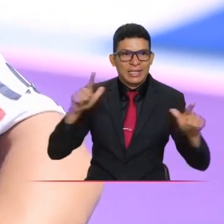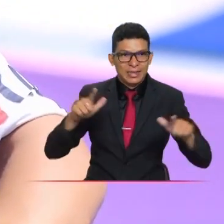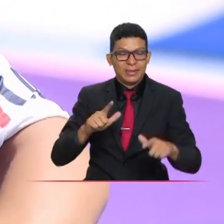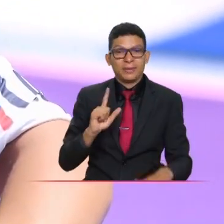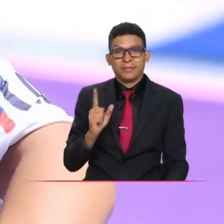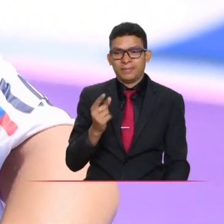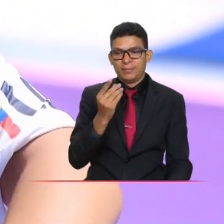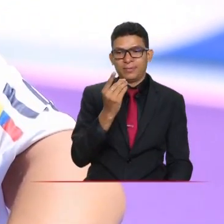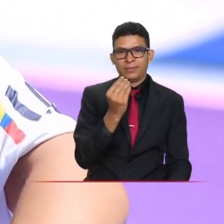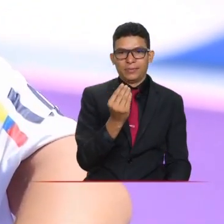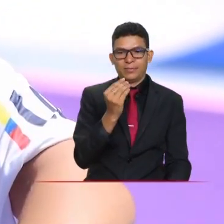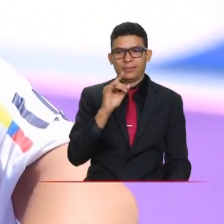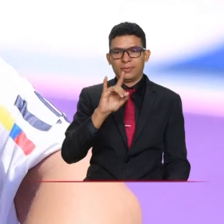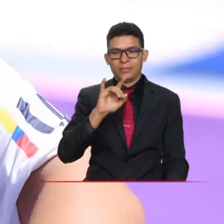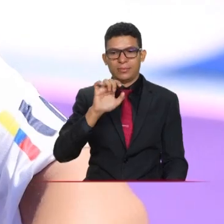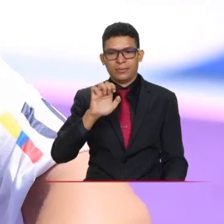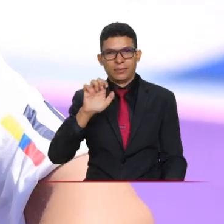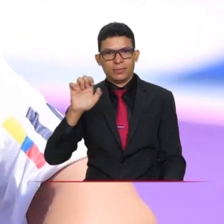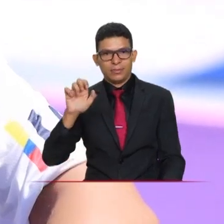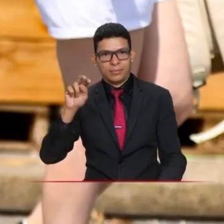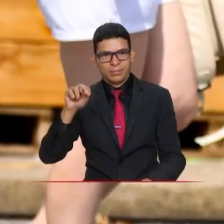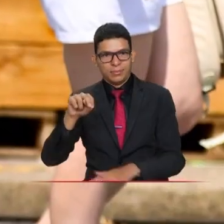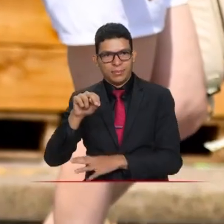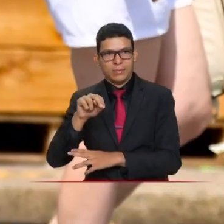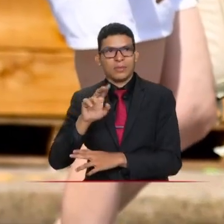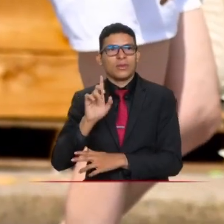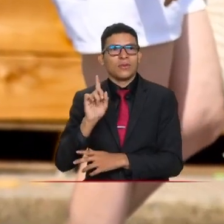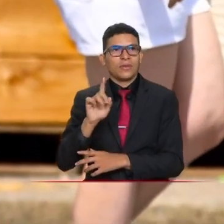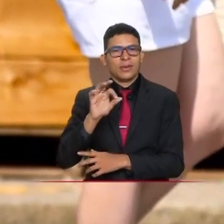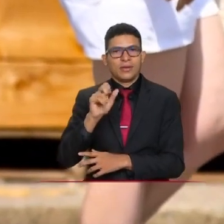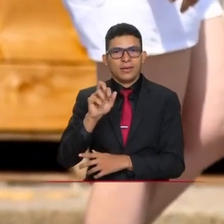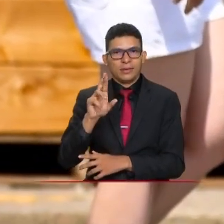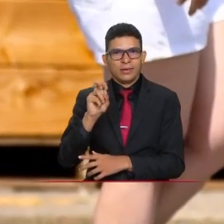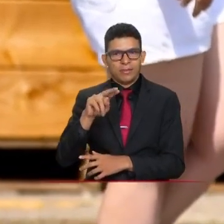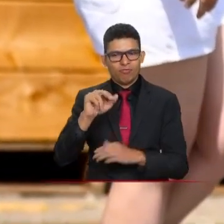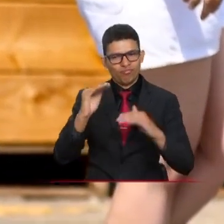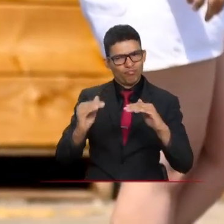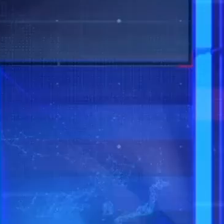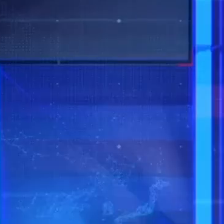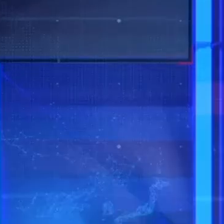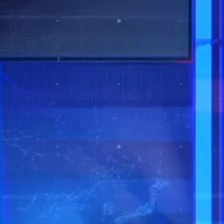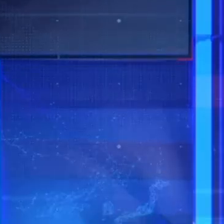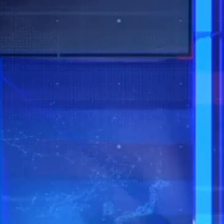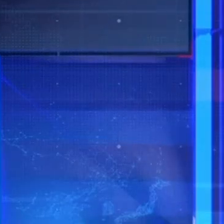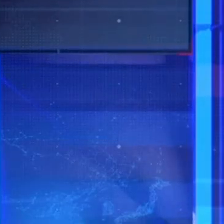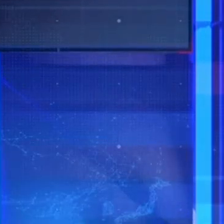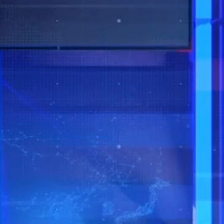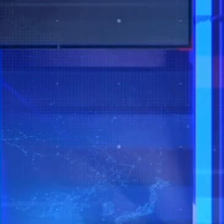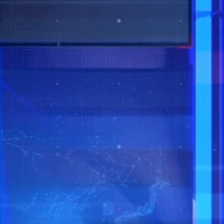Queen Sarai Villegas Serna, quien dejó el alto el nombre de Colombia.